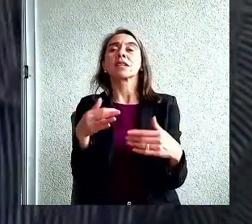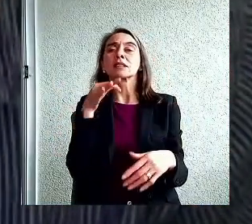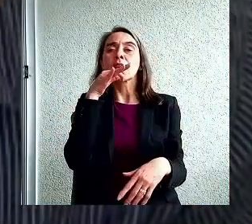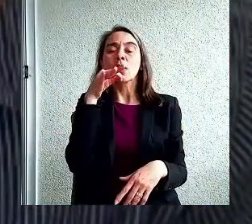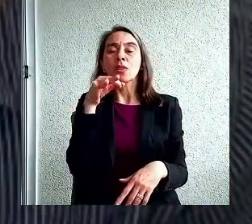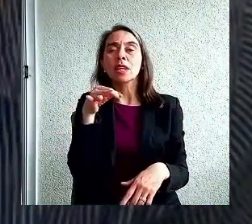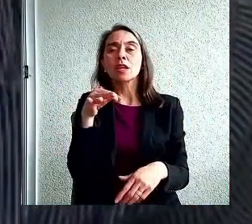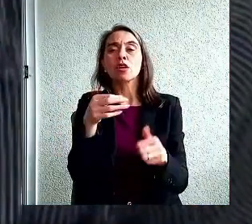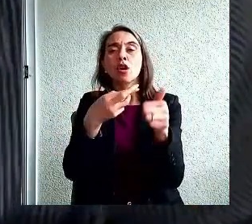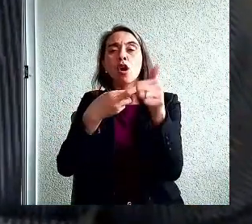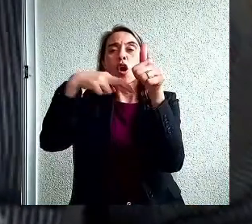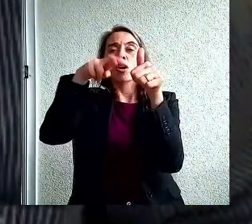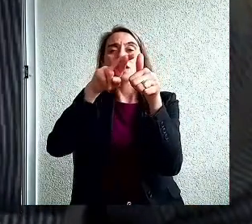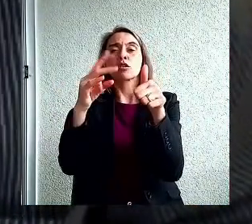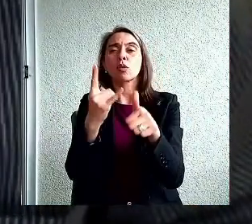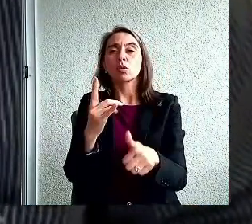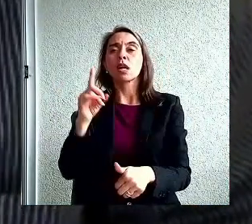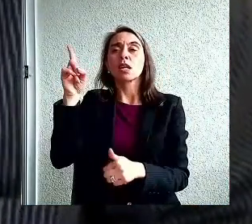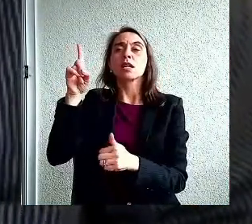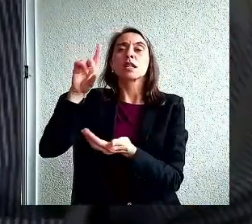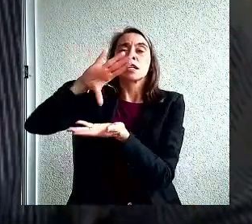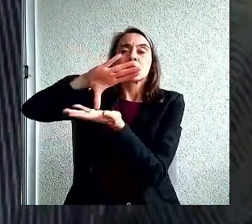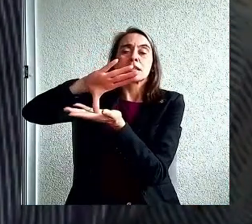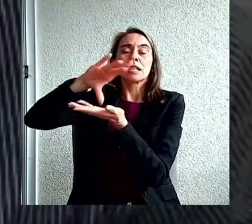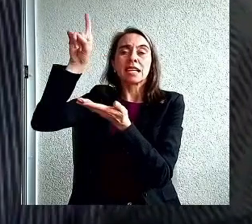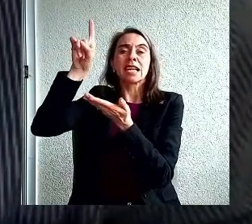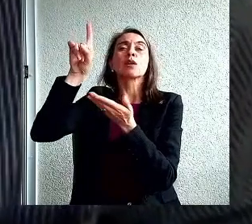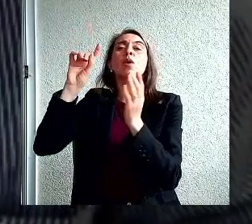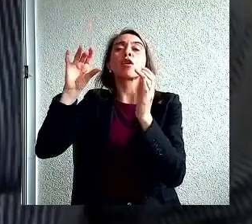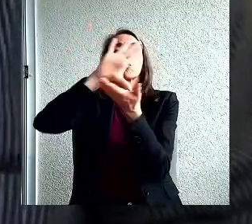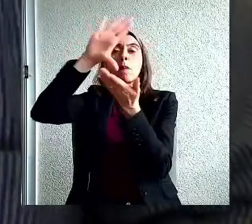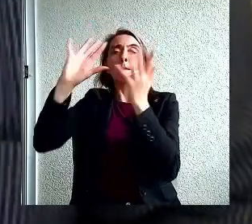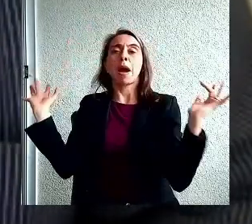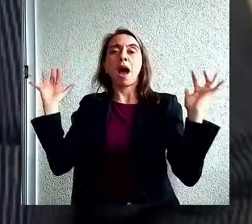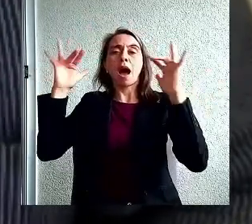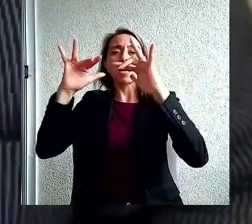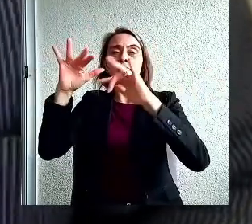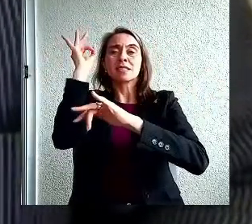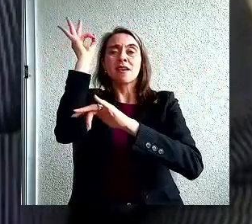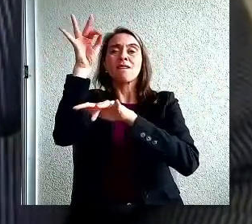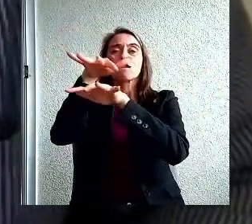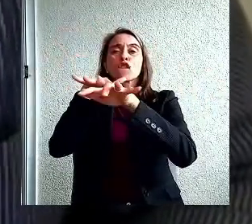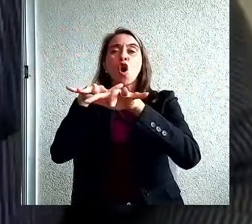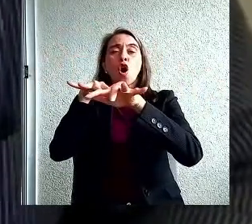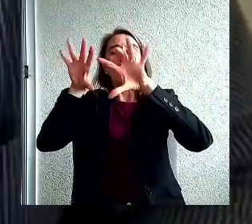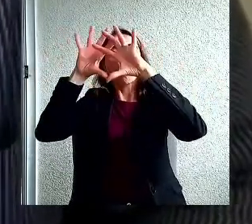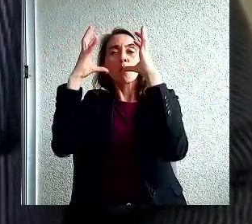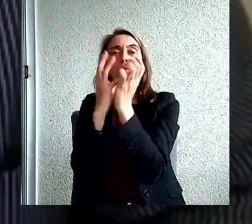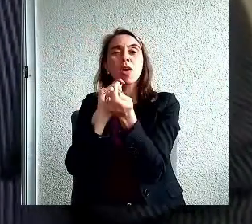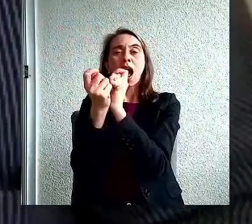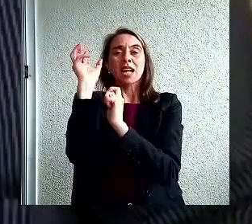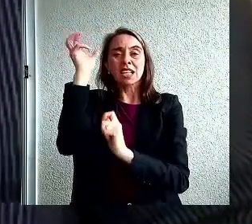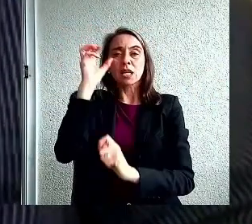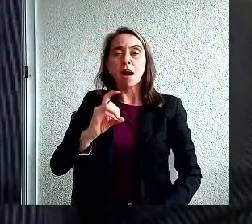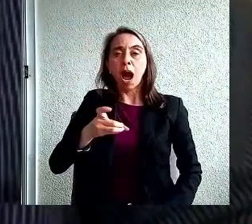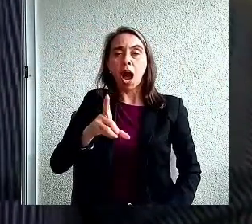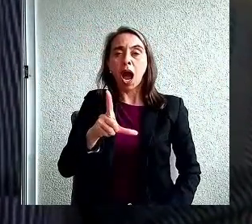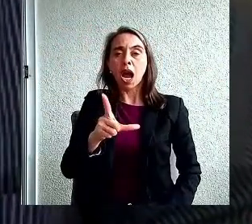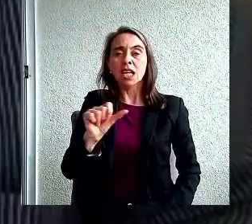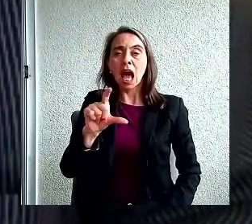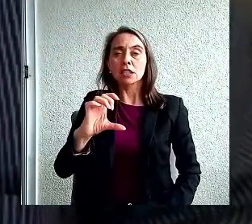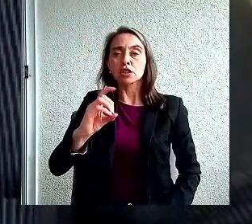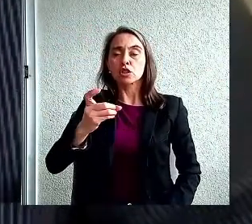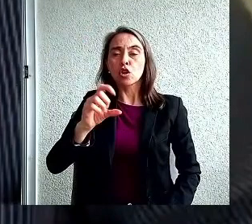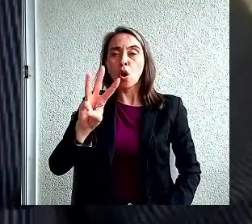va, pero resulta que todavía el mundo se está moviendo en base a casi un 70% del PIB del